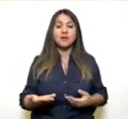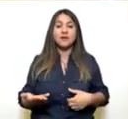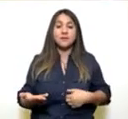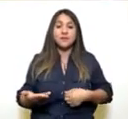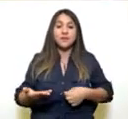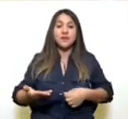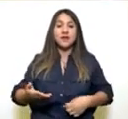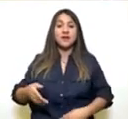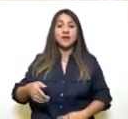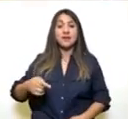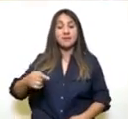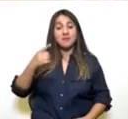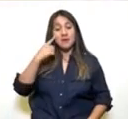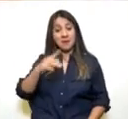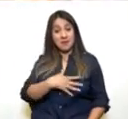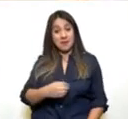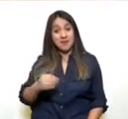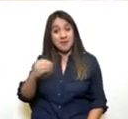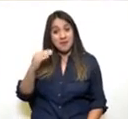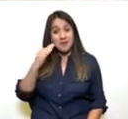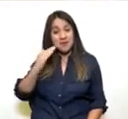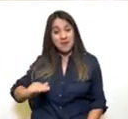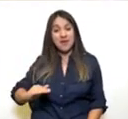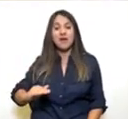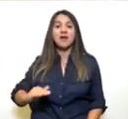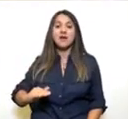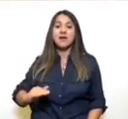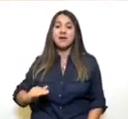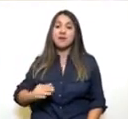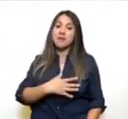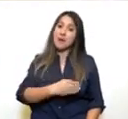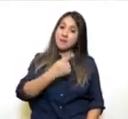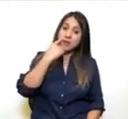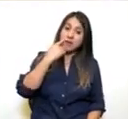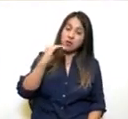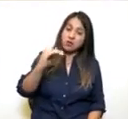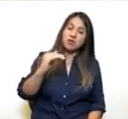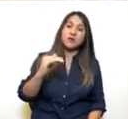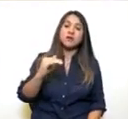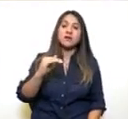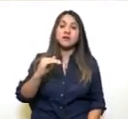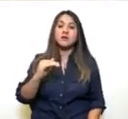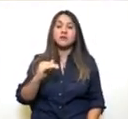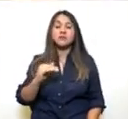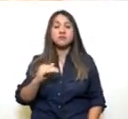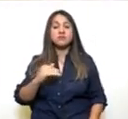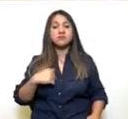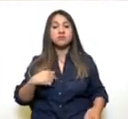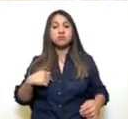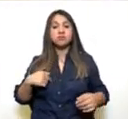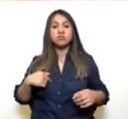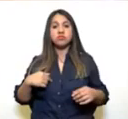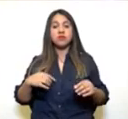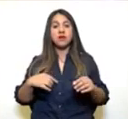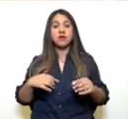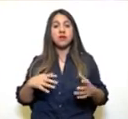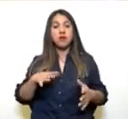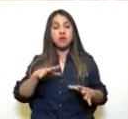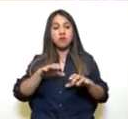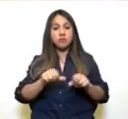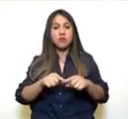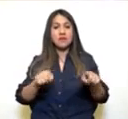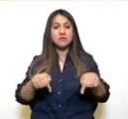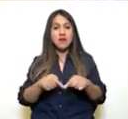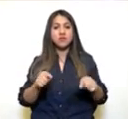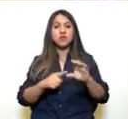ella y para el ocupar su espacio en la cultura en el